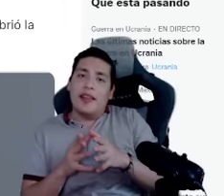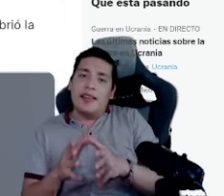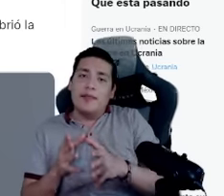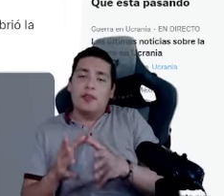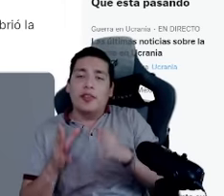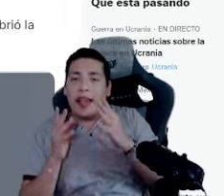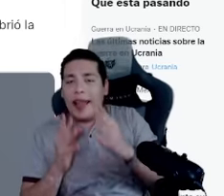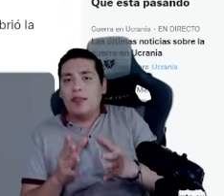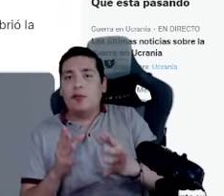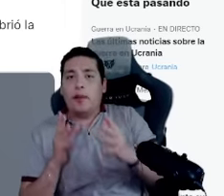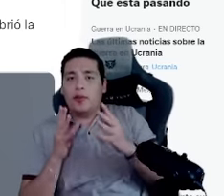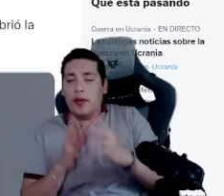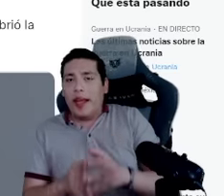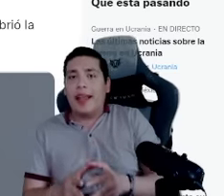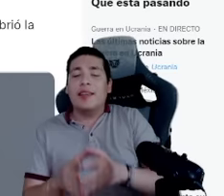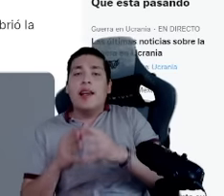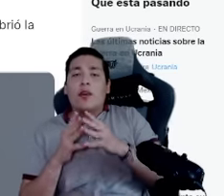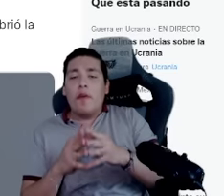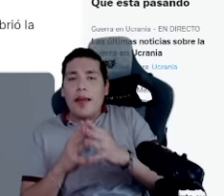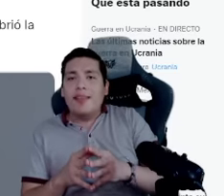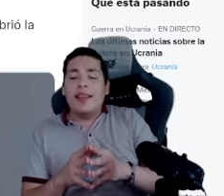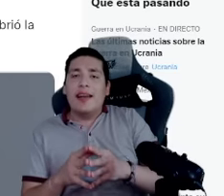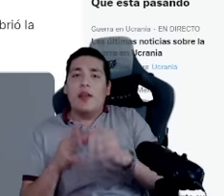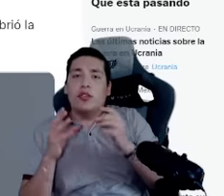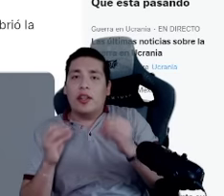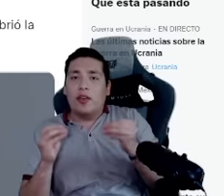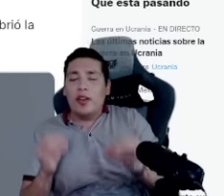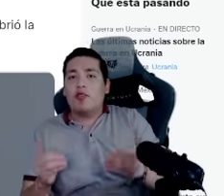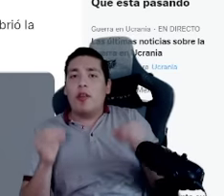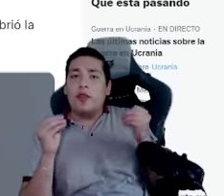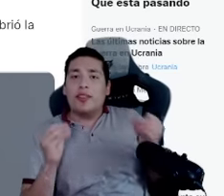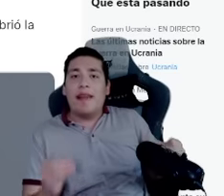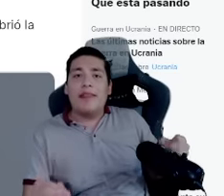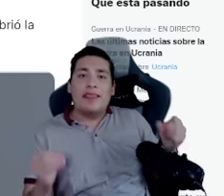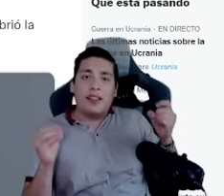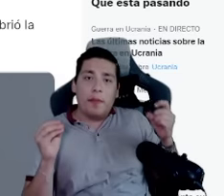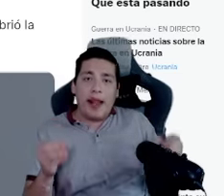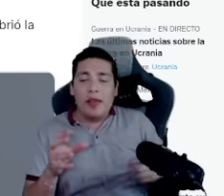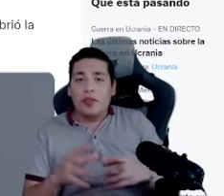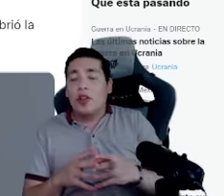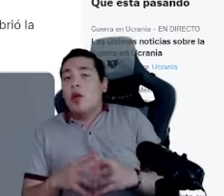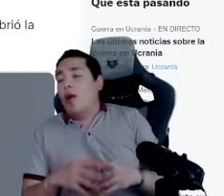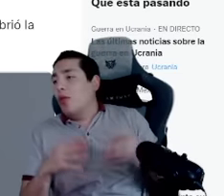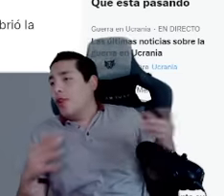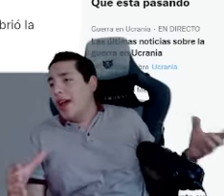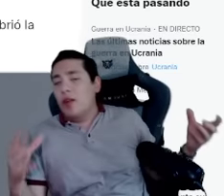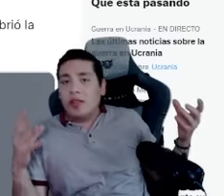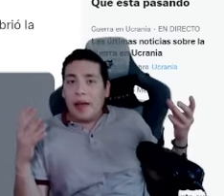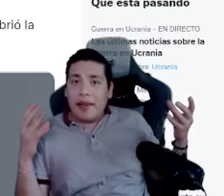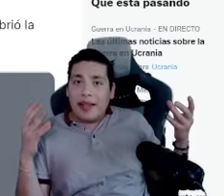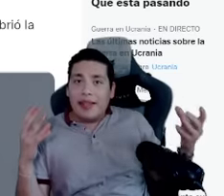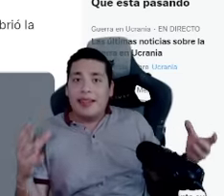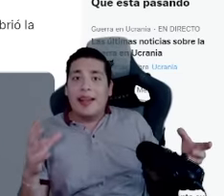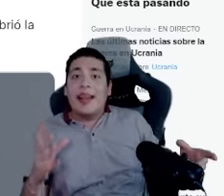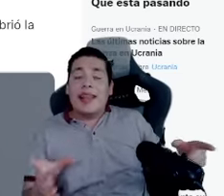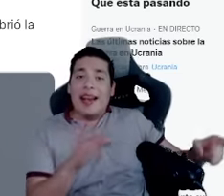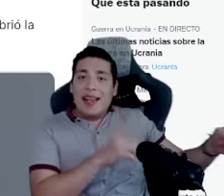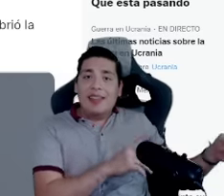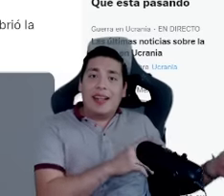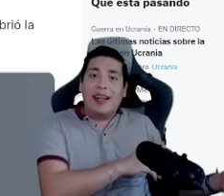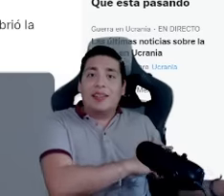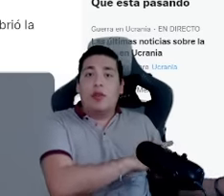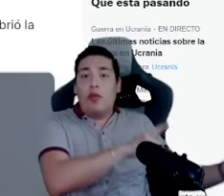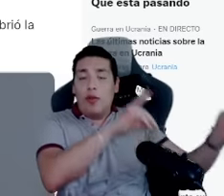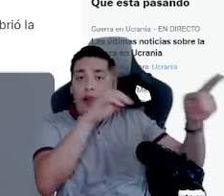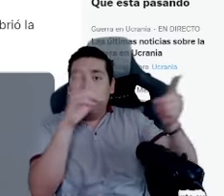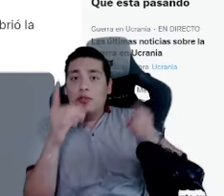aquí es donde decimos que estos personajes cometen los errores cuando están desesperados cuando ya no saben qué hacer y